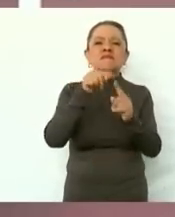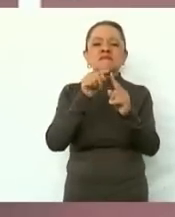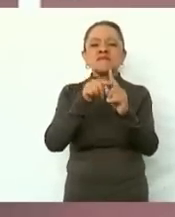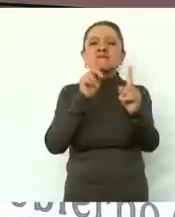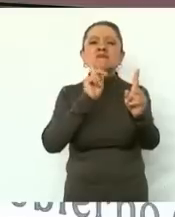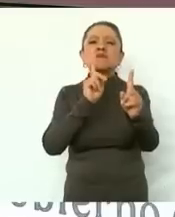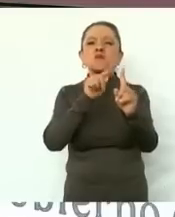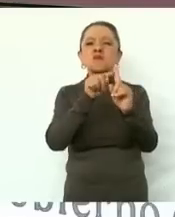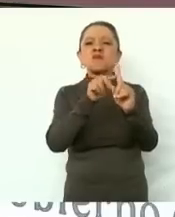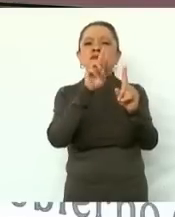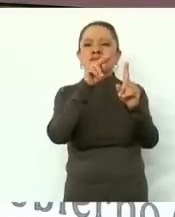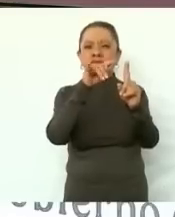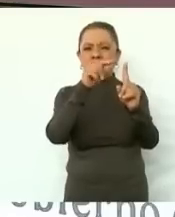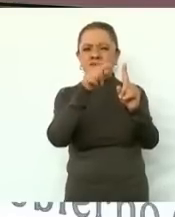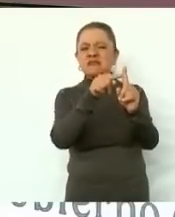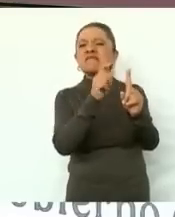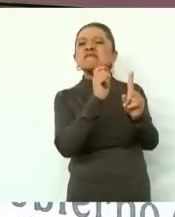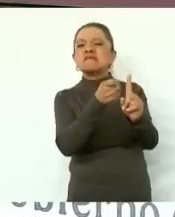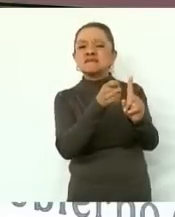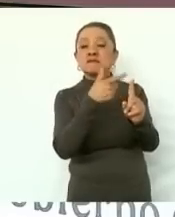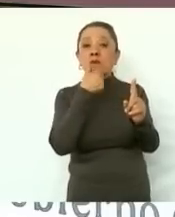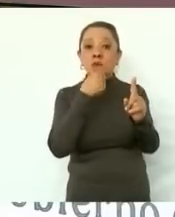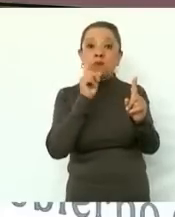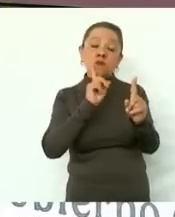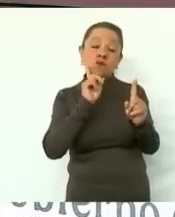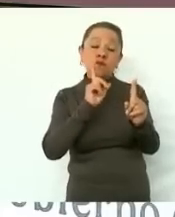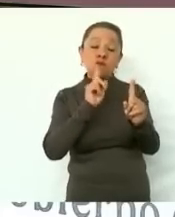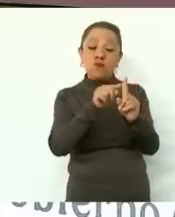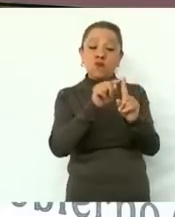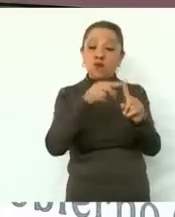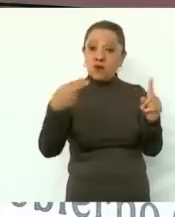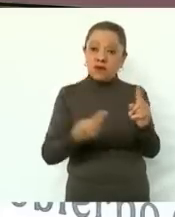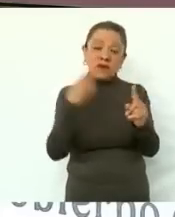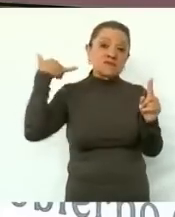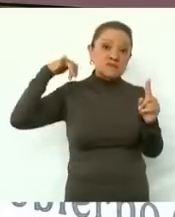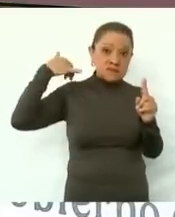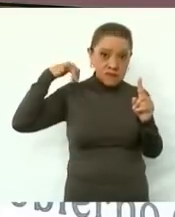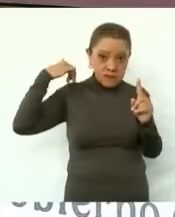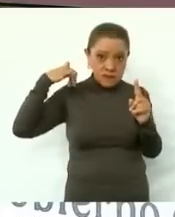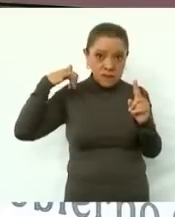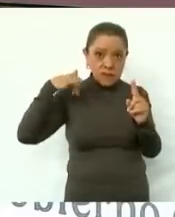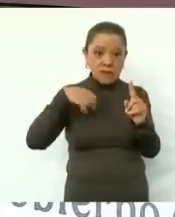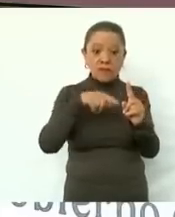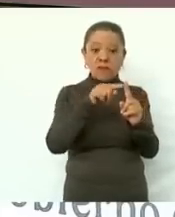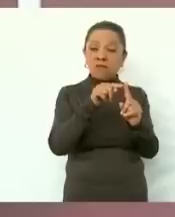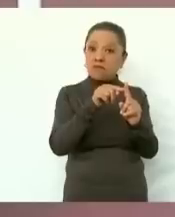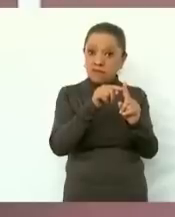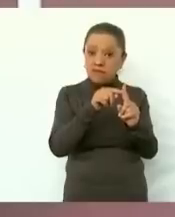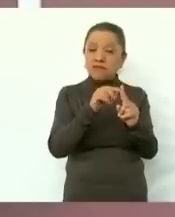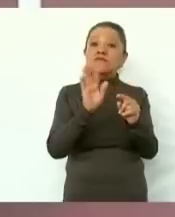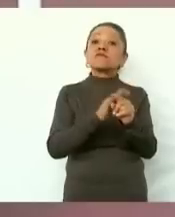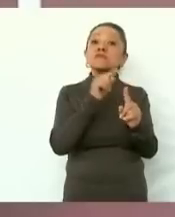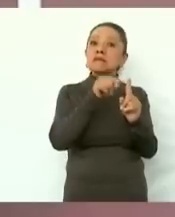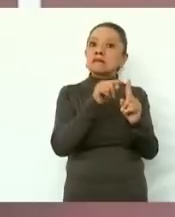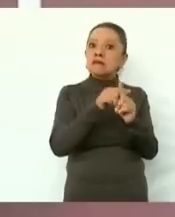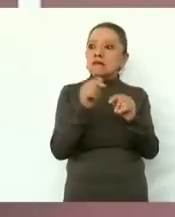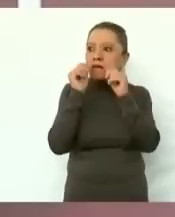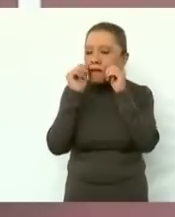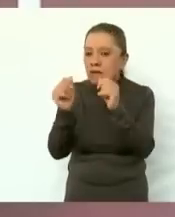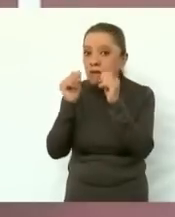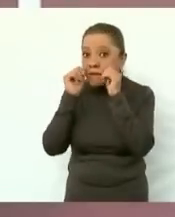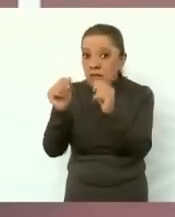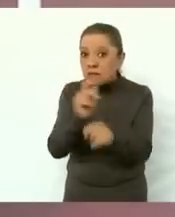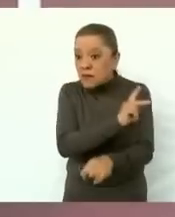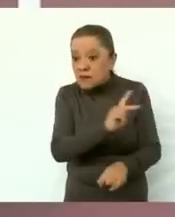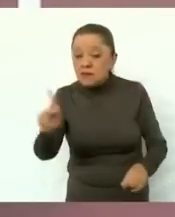vida a que las niñas tuvieran educación, porque hubo una época en que nada más los hombres iban